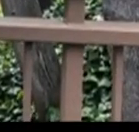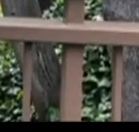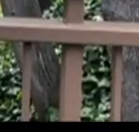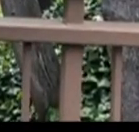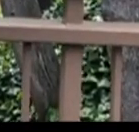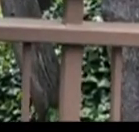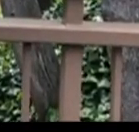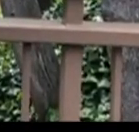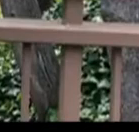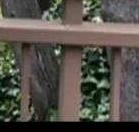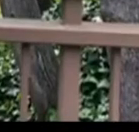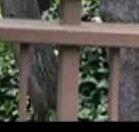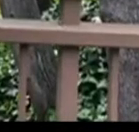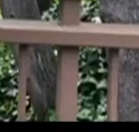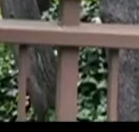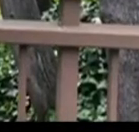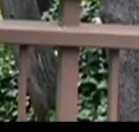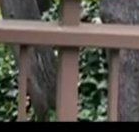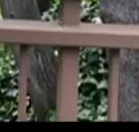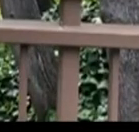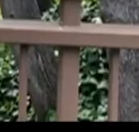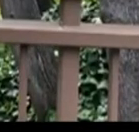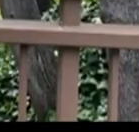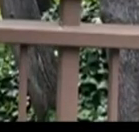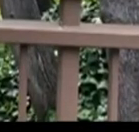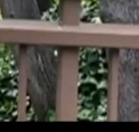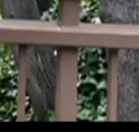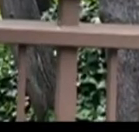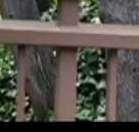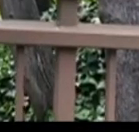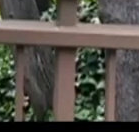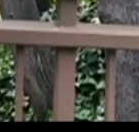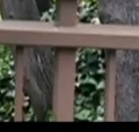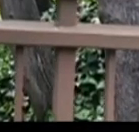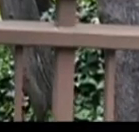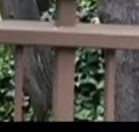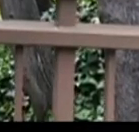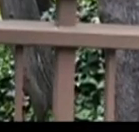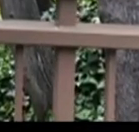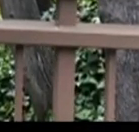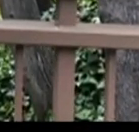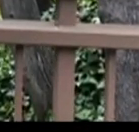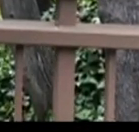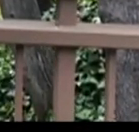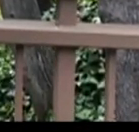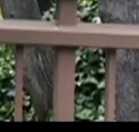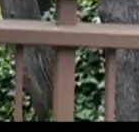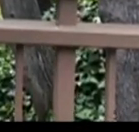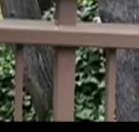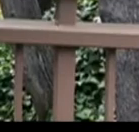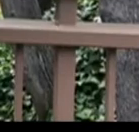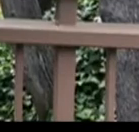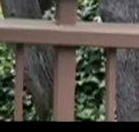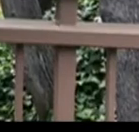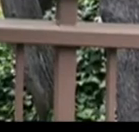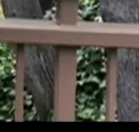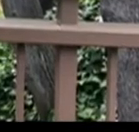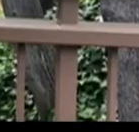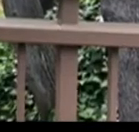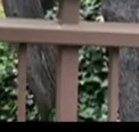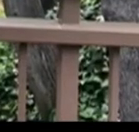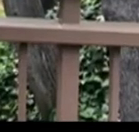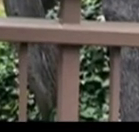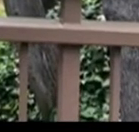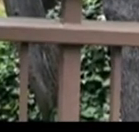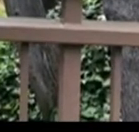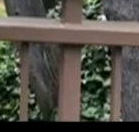hoy tendremos palabras de inauguración por parte de Juan Francisco Ely Ortiz, el presidente del